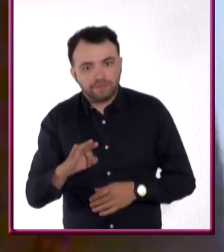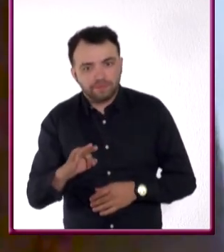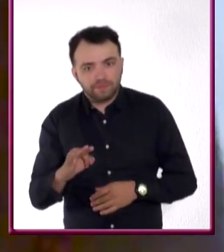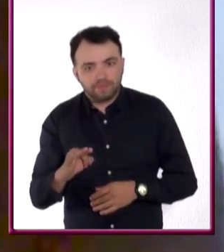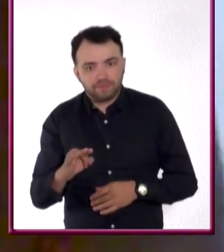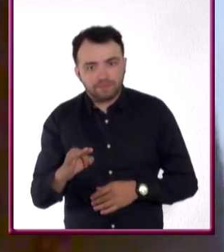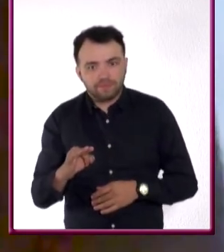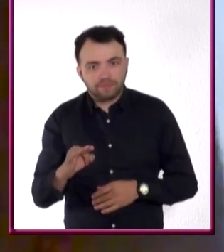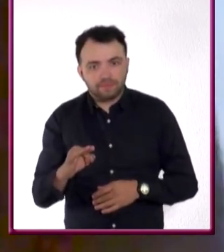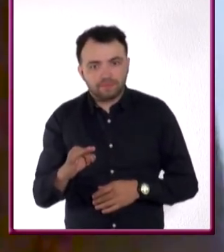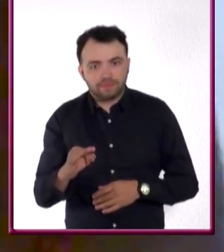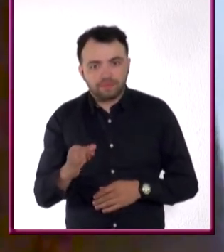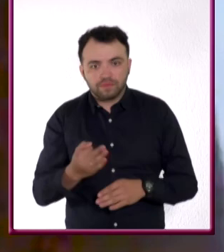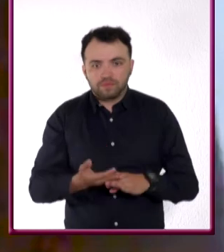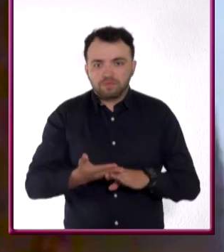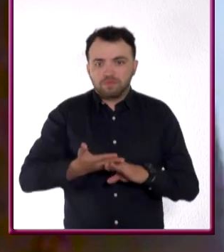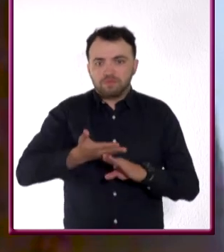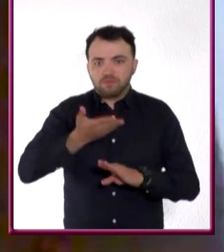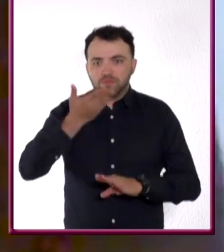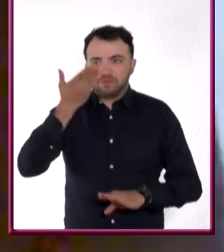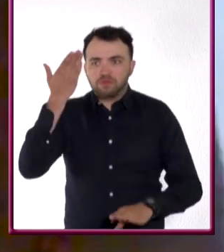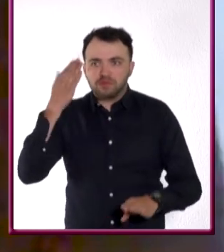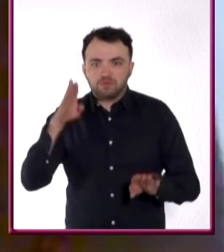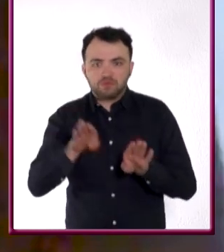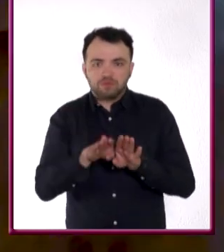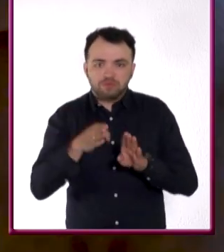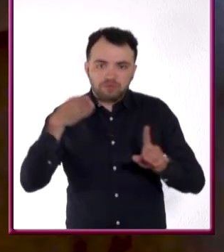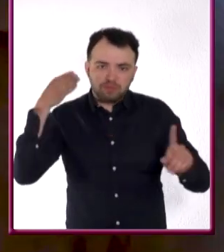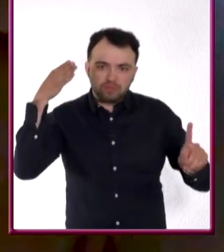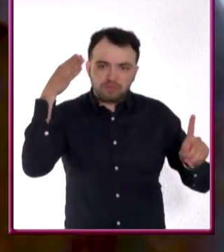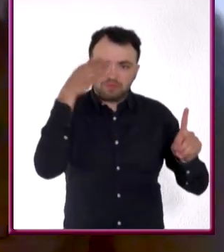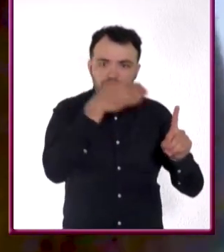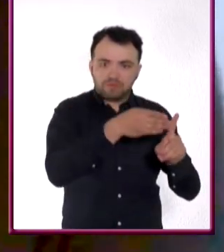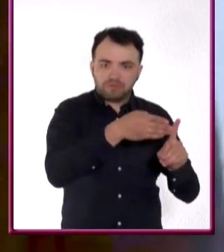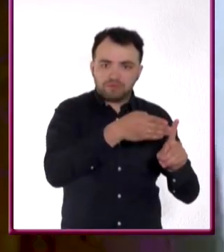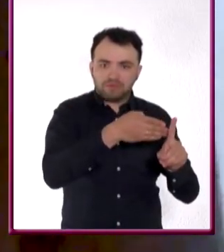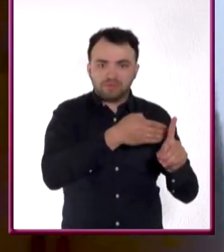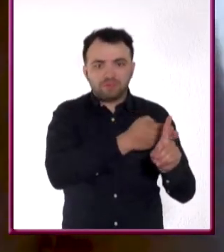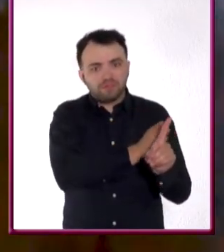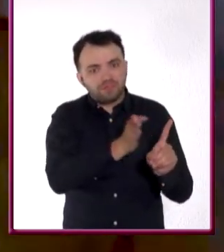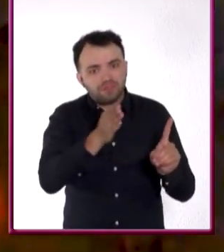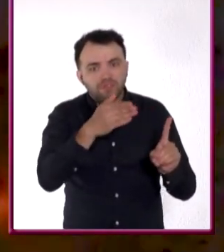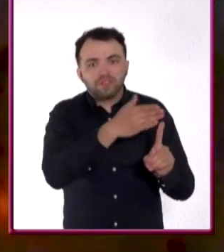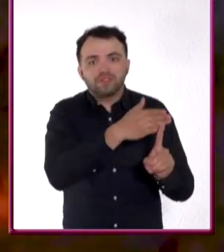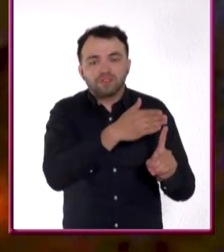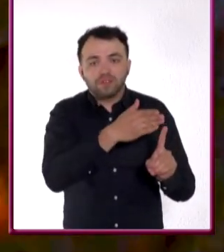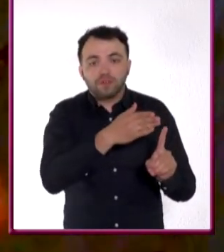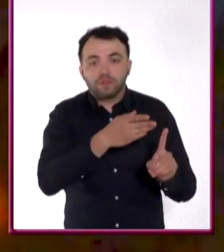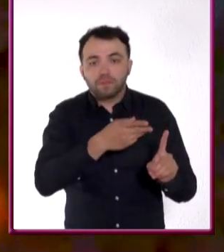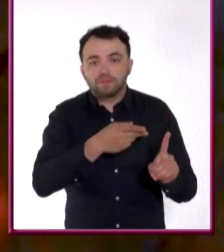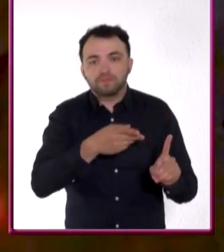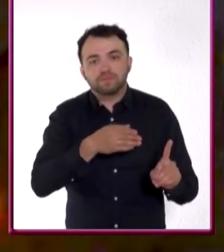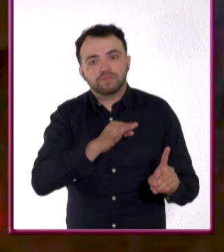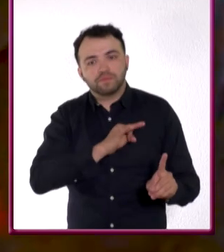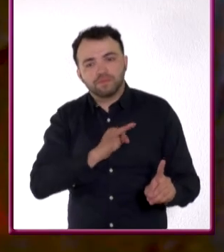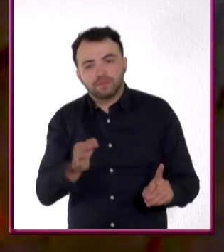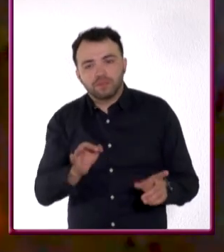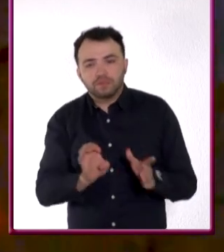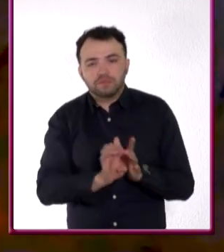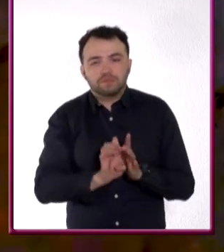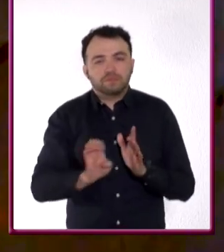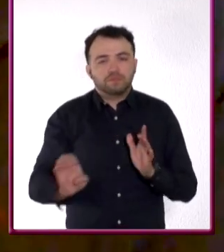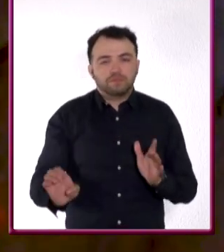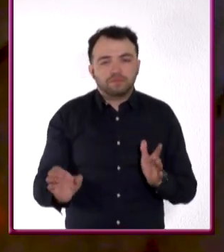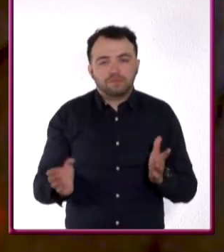modo, muy directo, muy coyuntural, que puede deberse, por ejemplo, a